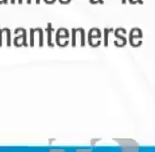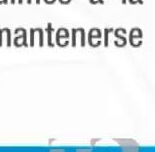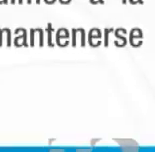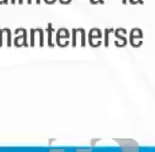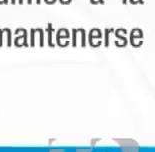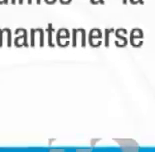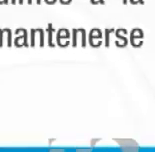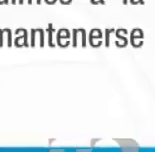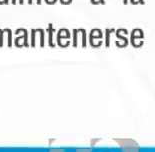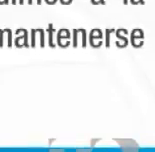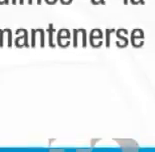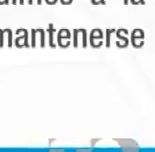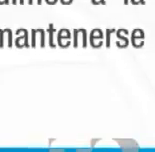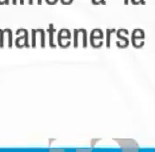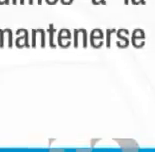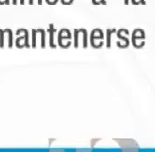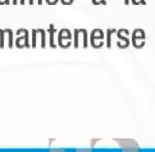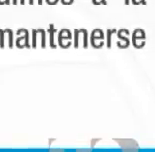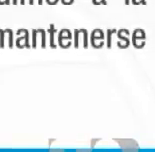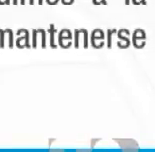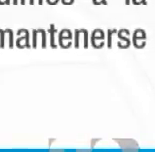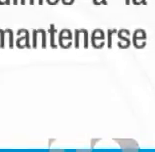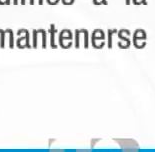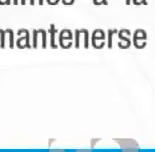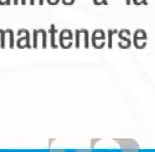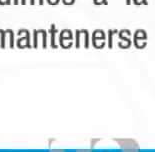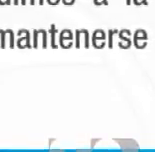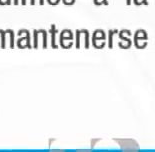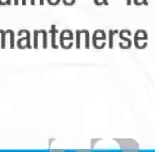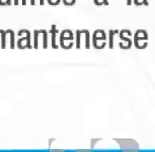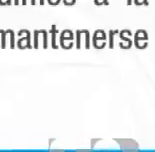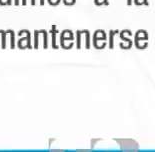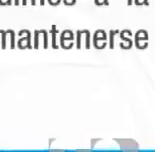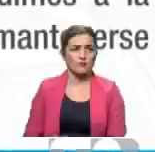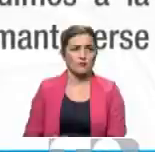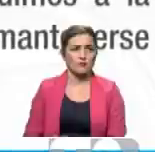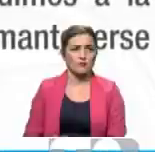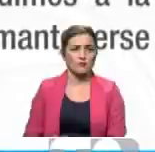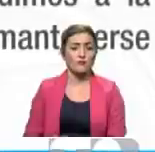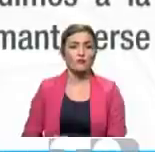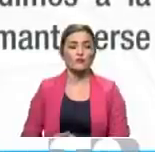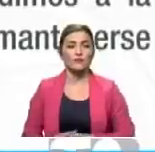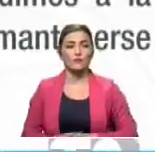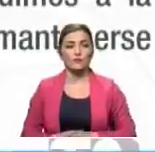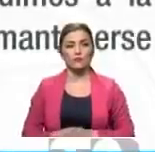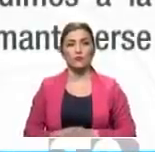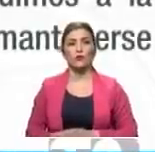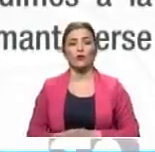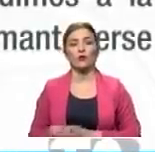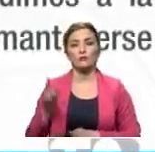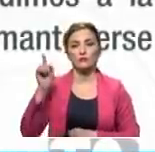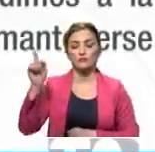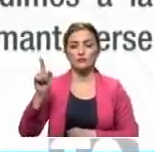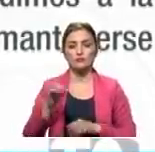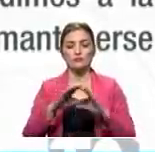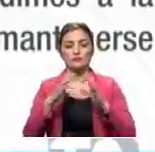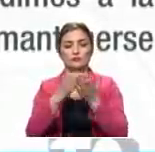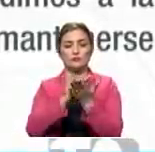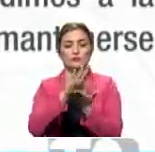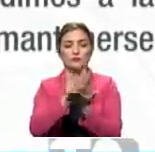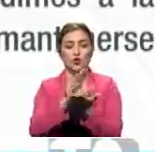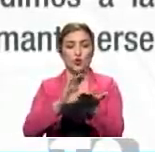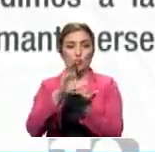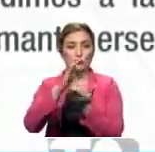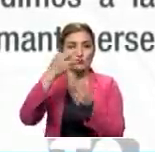públicas, particulares, municipales y fiscomisionales para las tres jornadas matutina, vespertina y nocturna de todo el país.